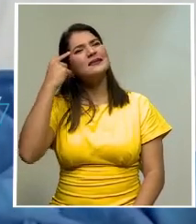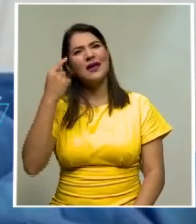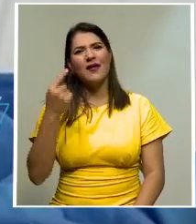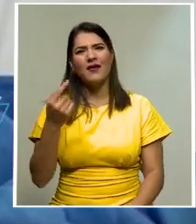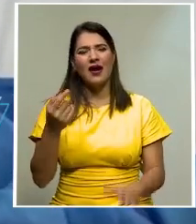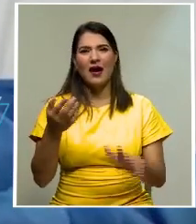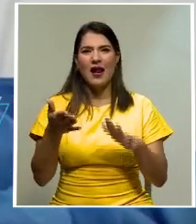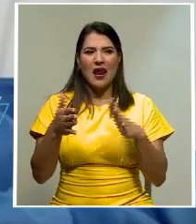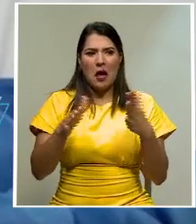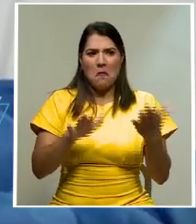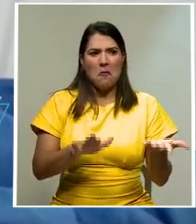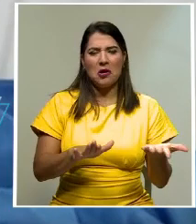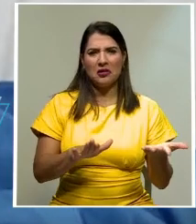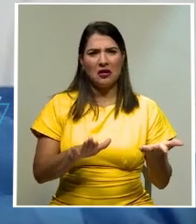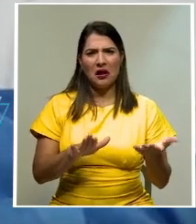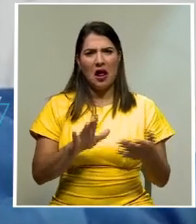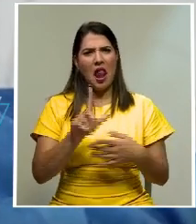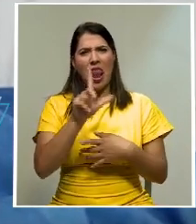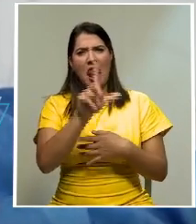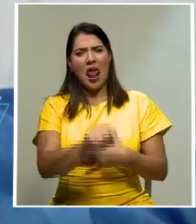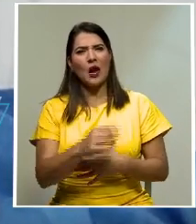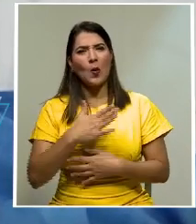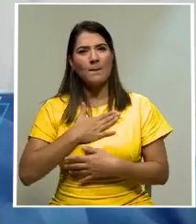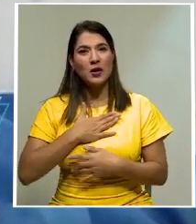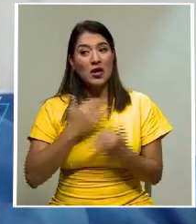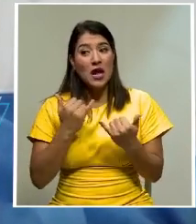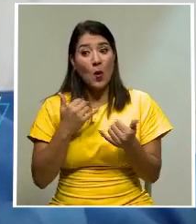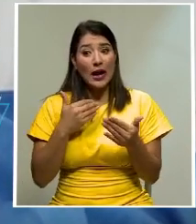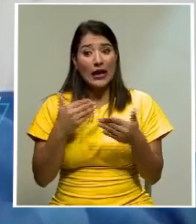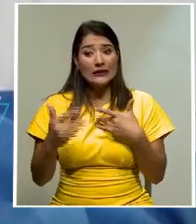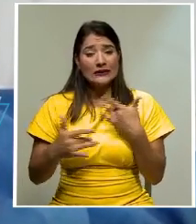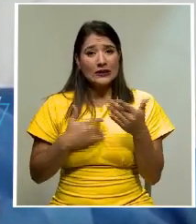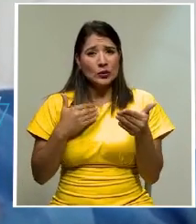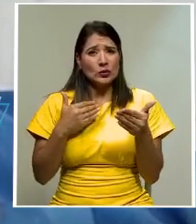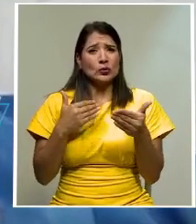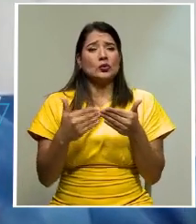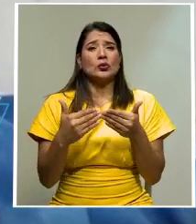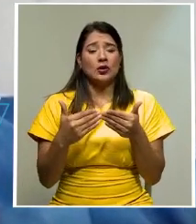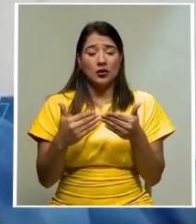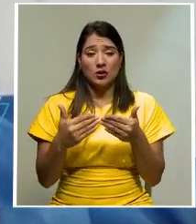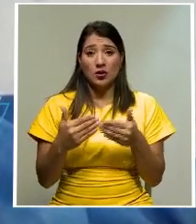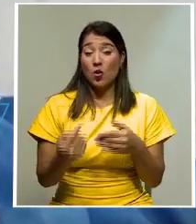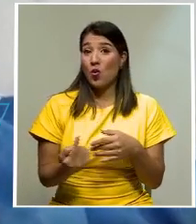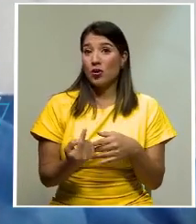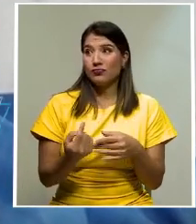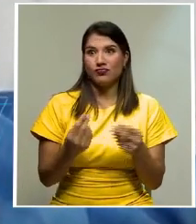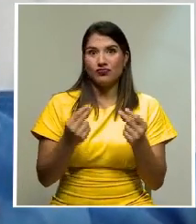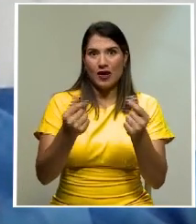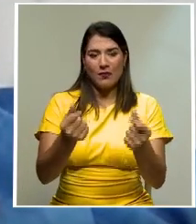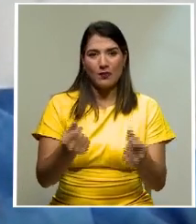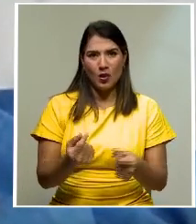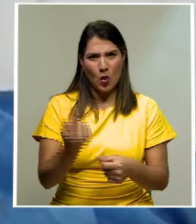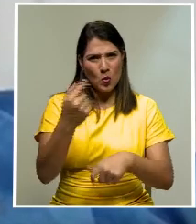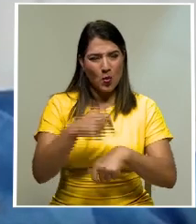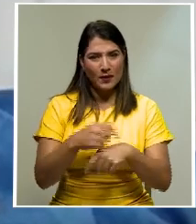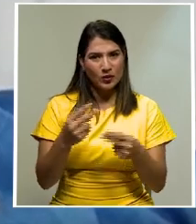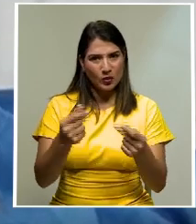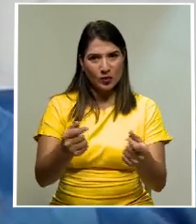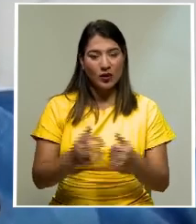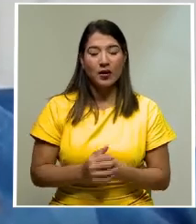acercar tanto a mí y tan cerquitita que la siento ahora, de un momento a otro.